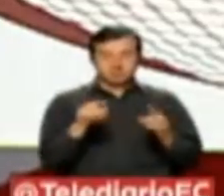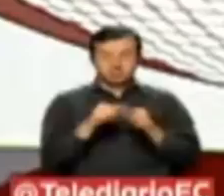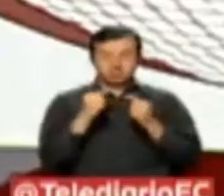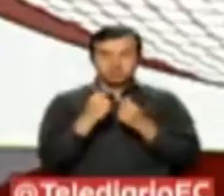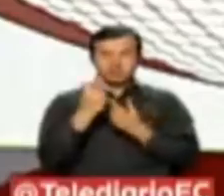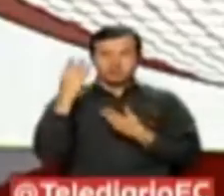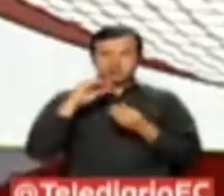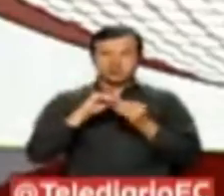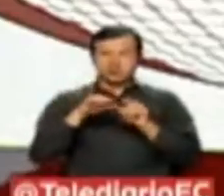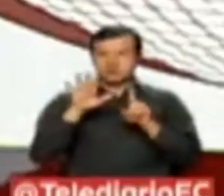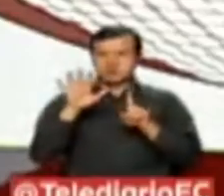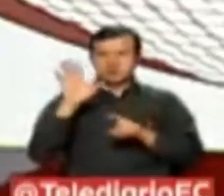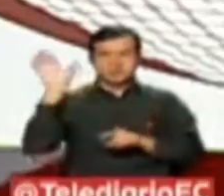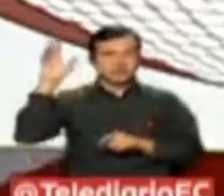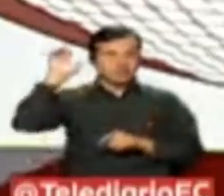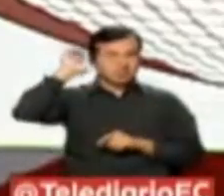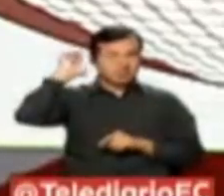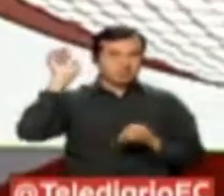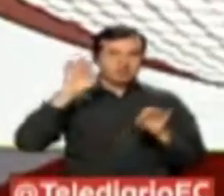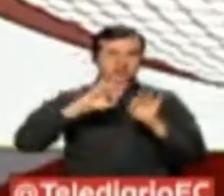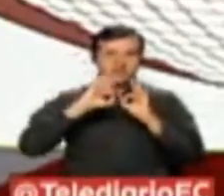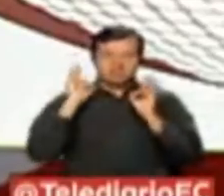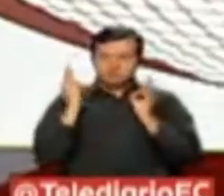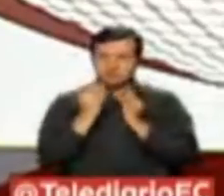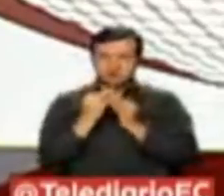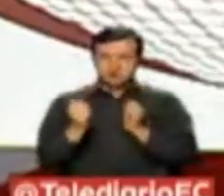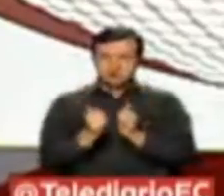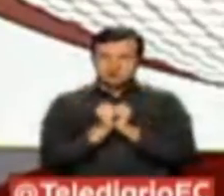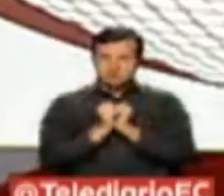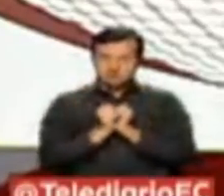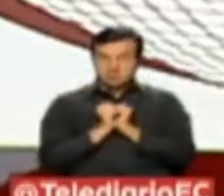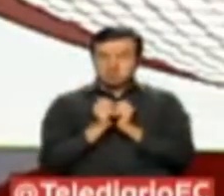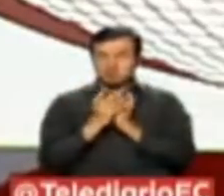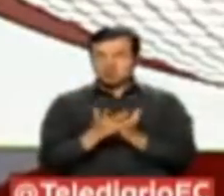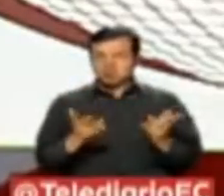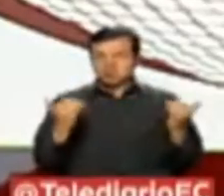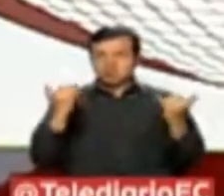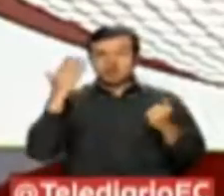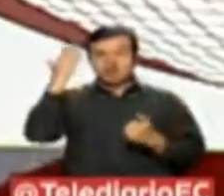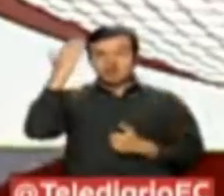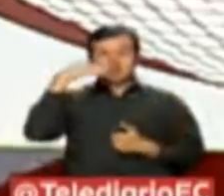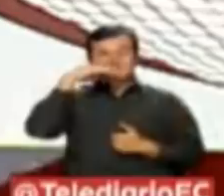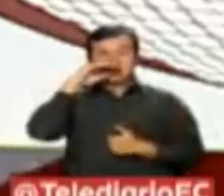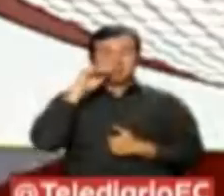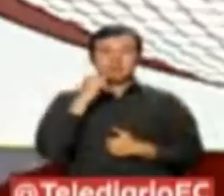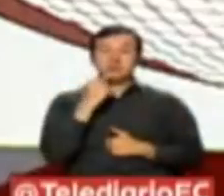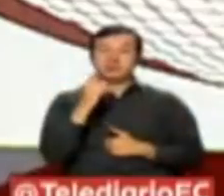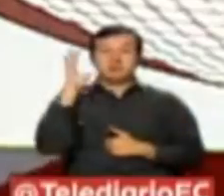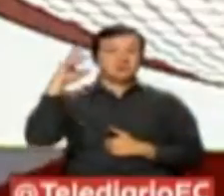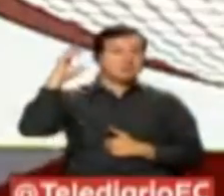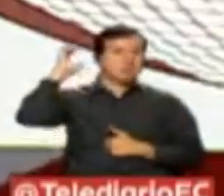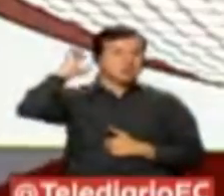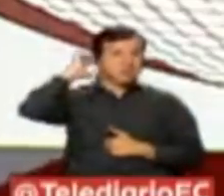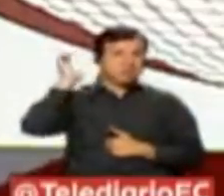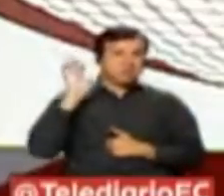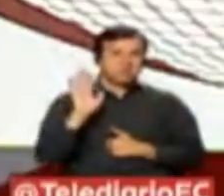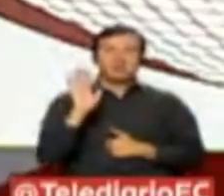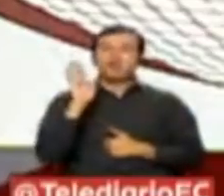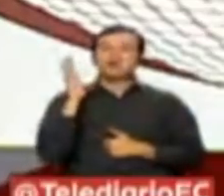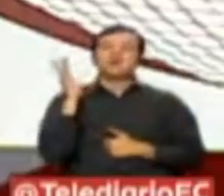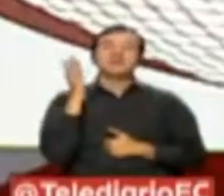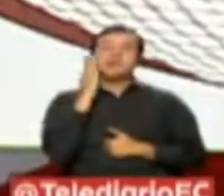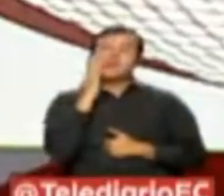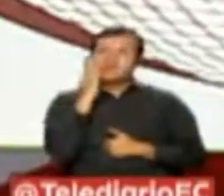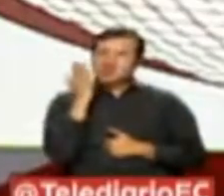cuando dicen cintia es familia incluso el actual alcalde jaime nebot ha hablado de cynthia viteri como una madre